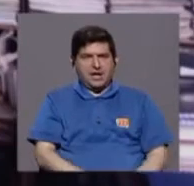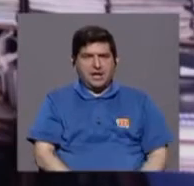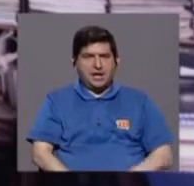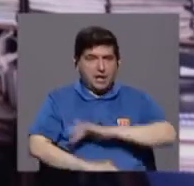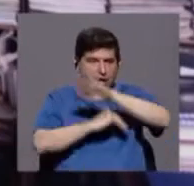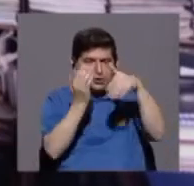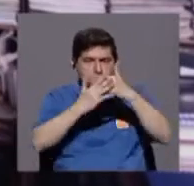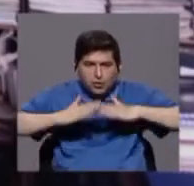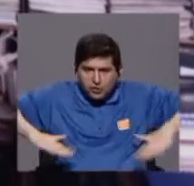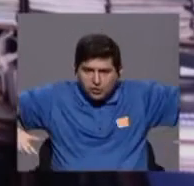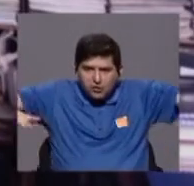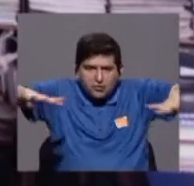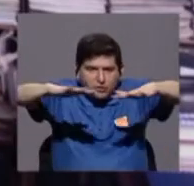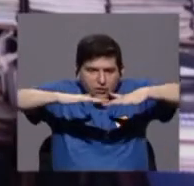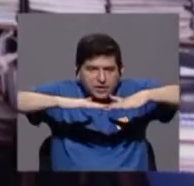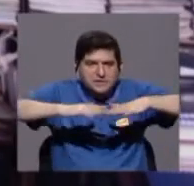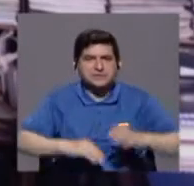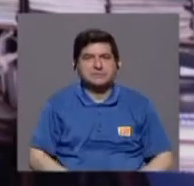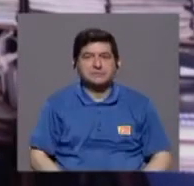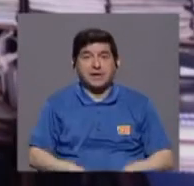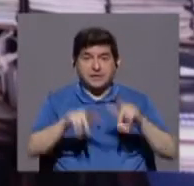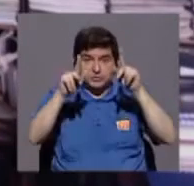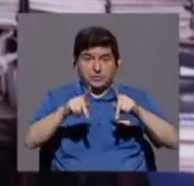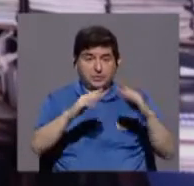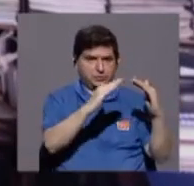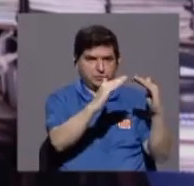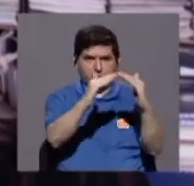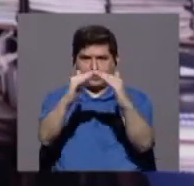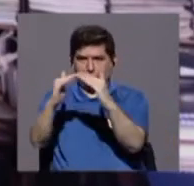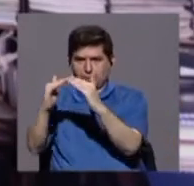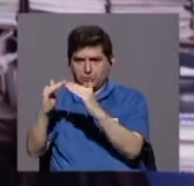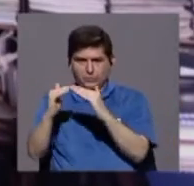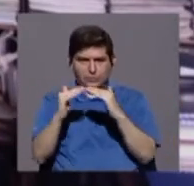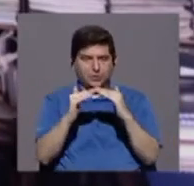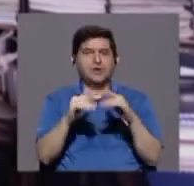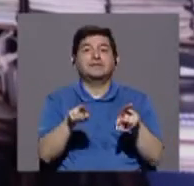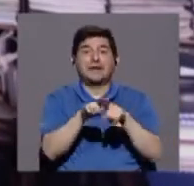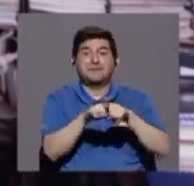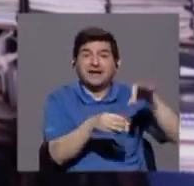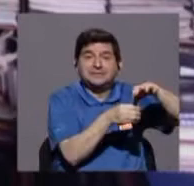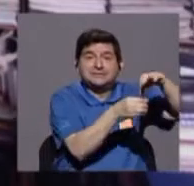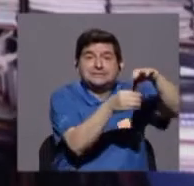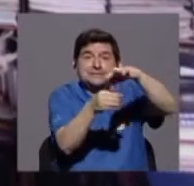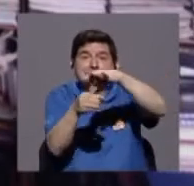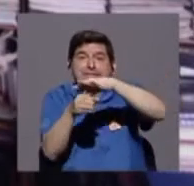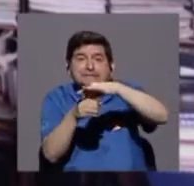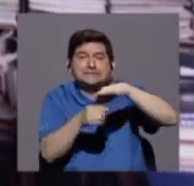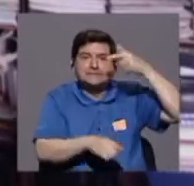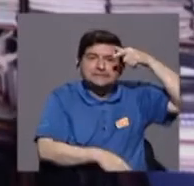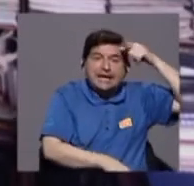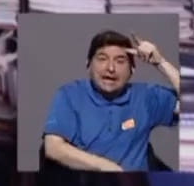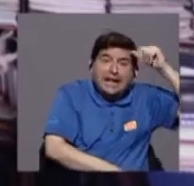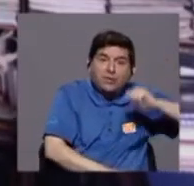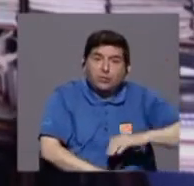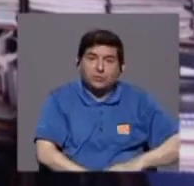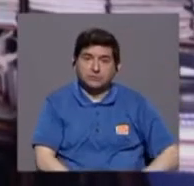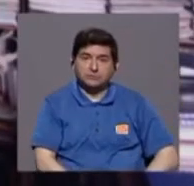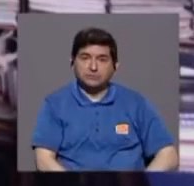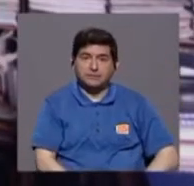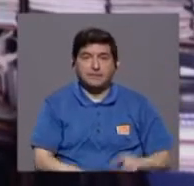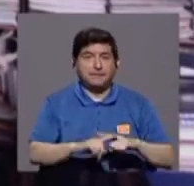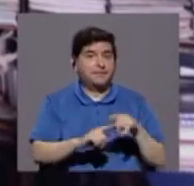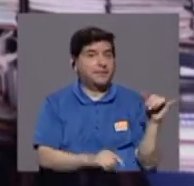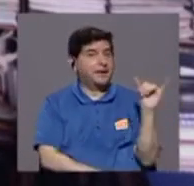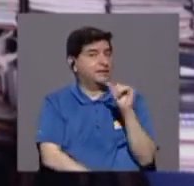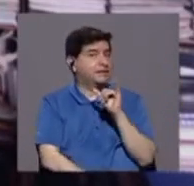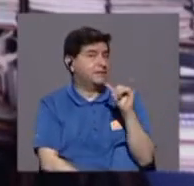este espacio con gente, se va llenando con cultivos, con ganados, pero